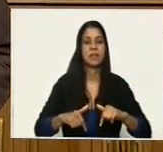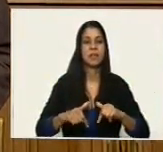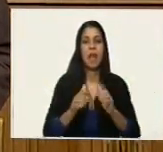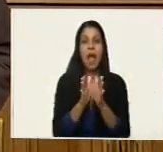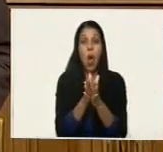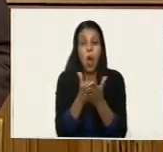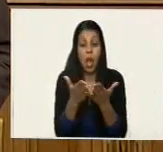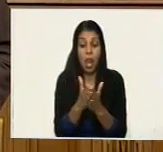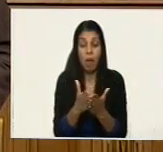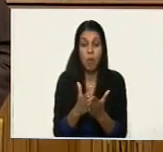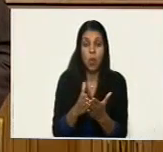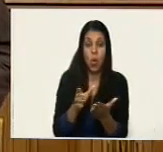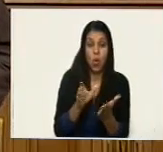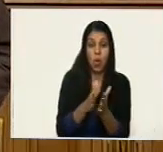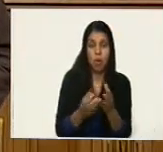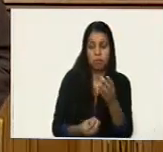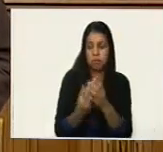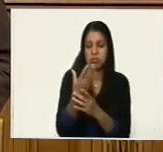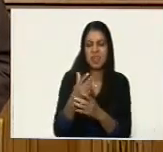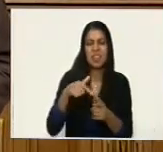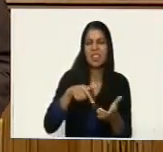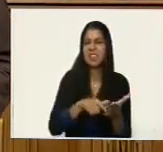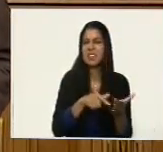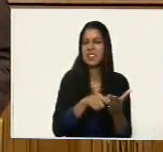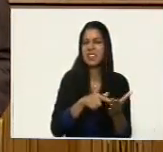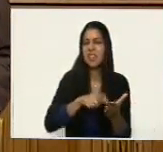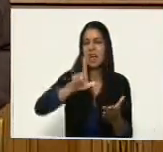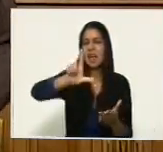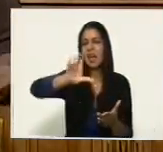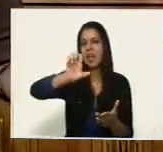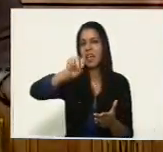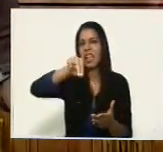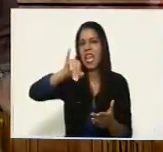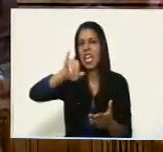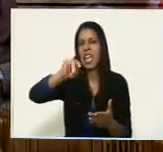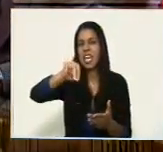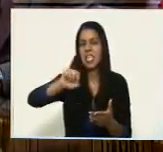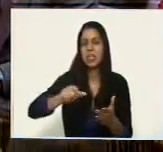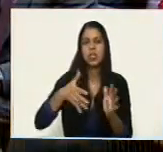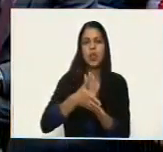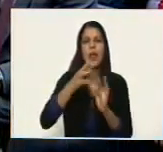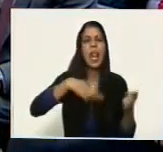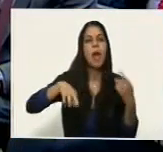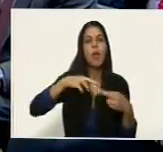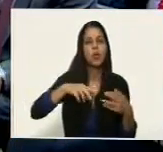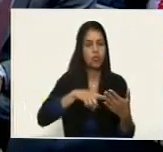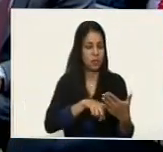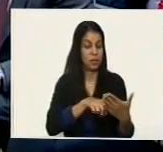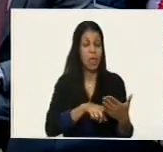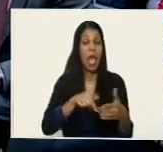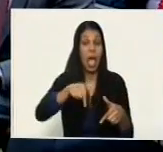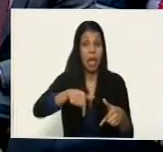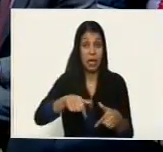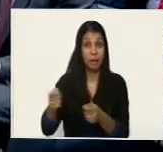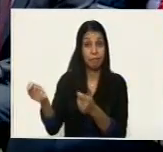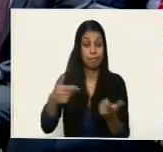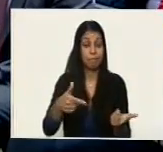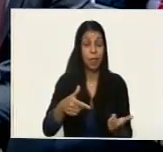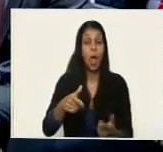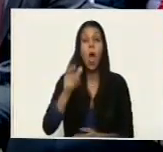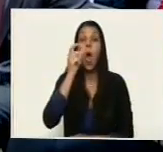Lenin que se llama Acerca de la frase revolucionaria. Entonces, aquí llegó un